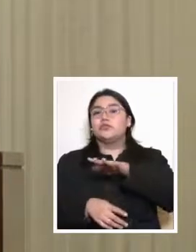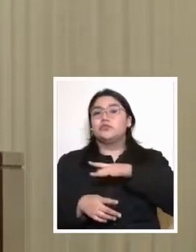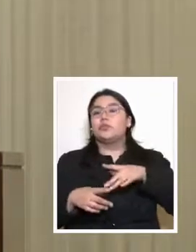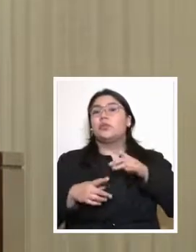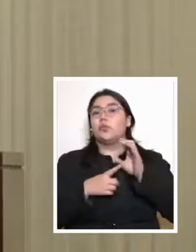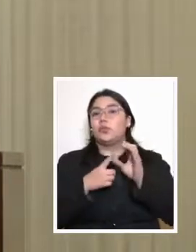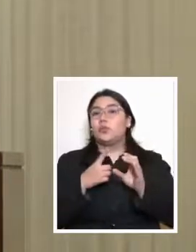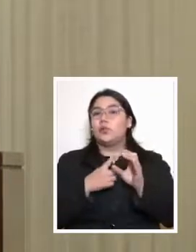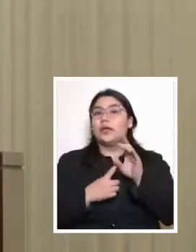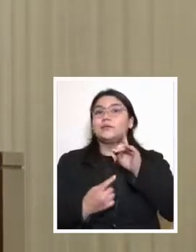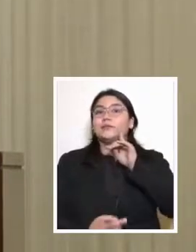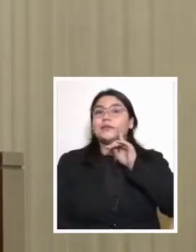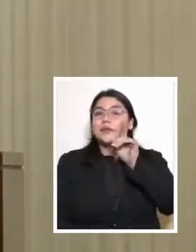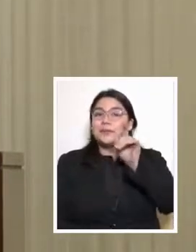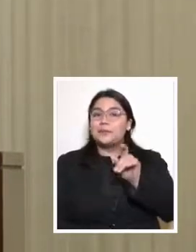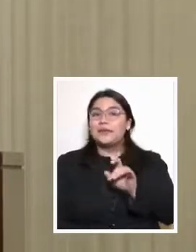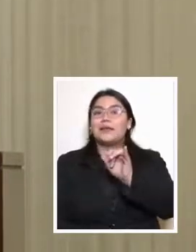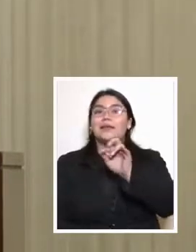Irina Caramanos,